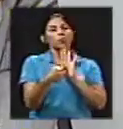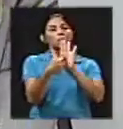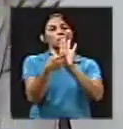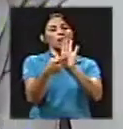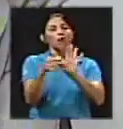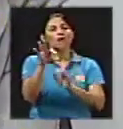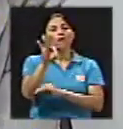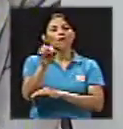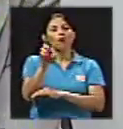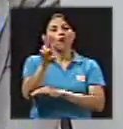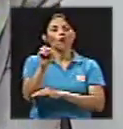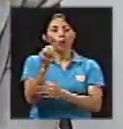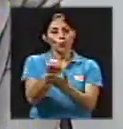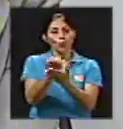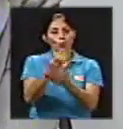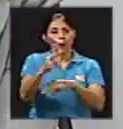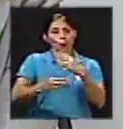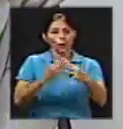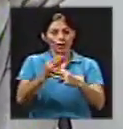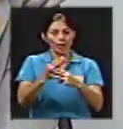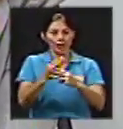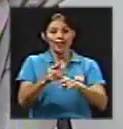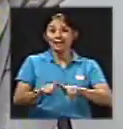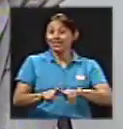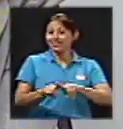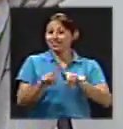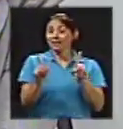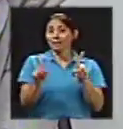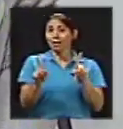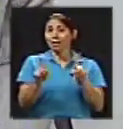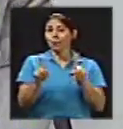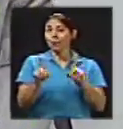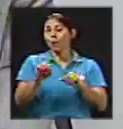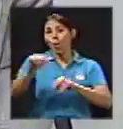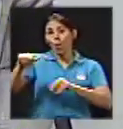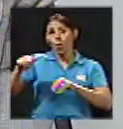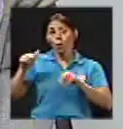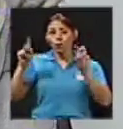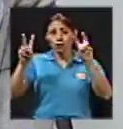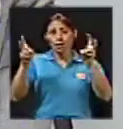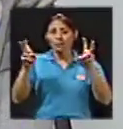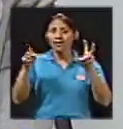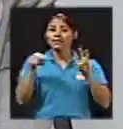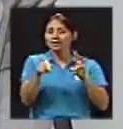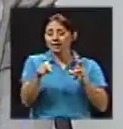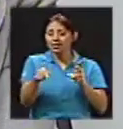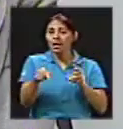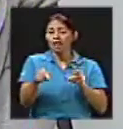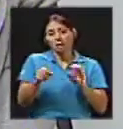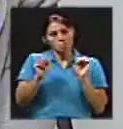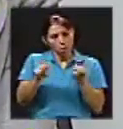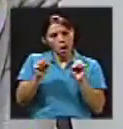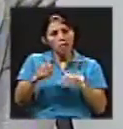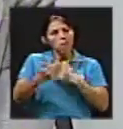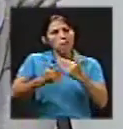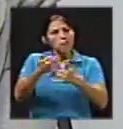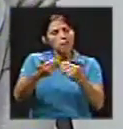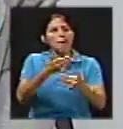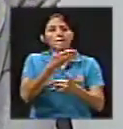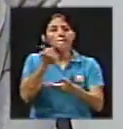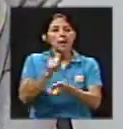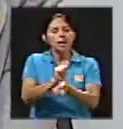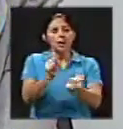Económico Mundial, por ejemplo. Sin embargo, en algunas otras áreas hay oportunidades importantes de mejora. Y una de esas